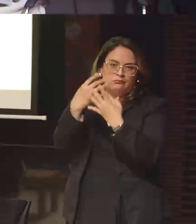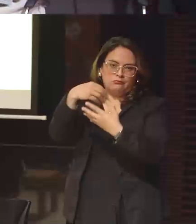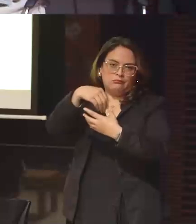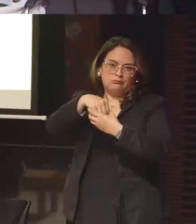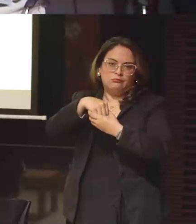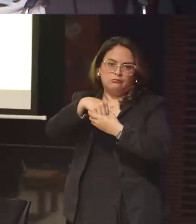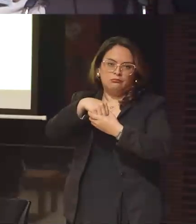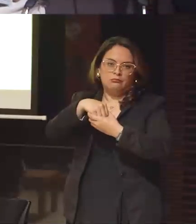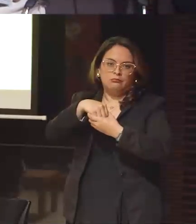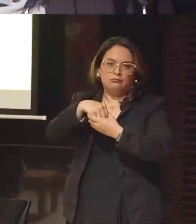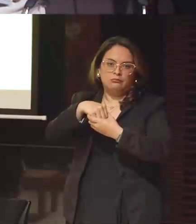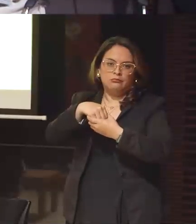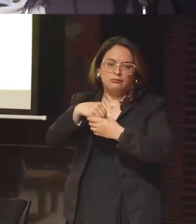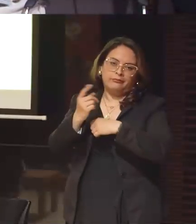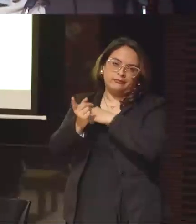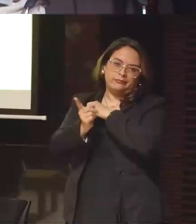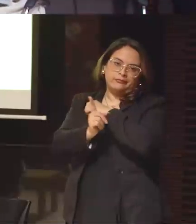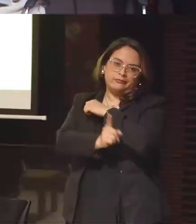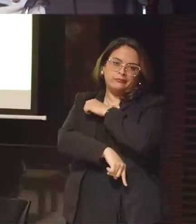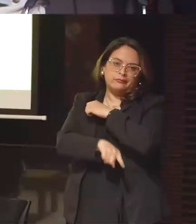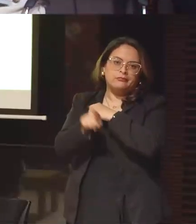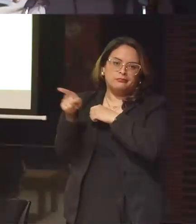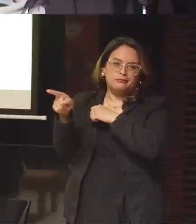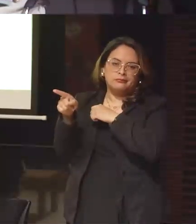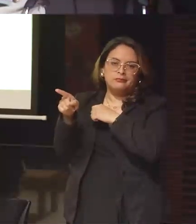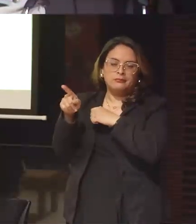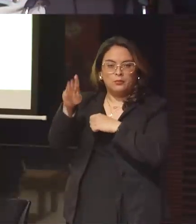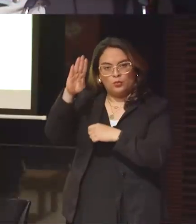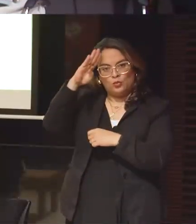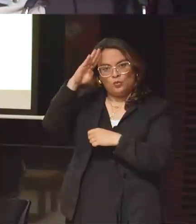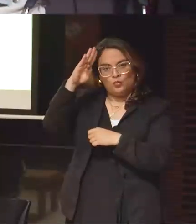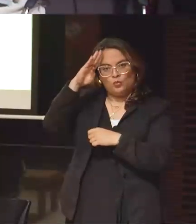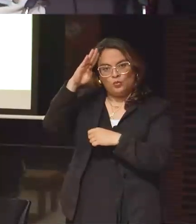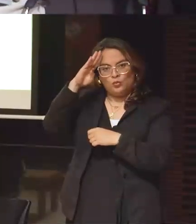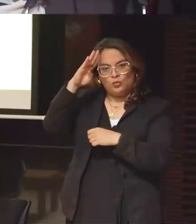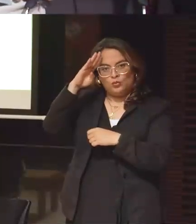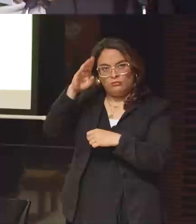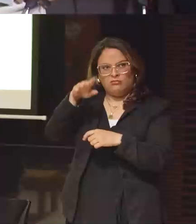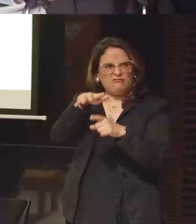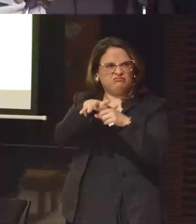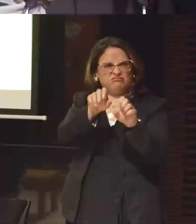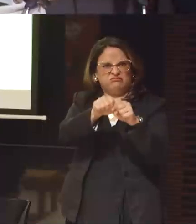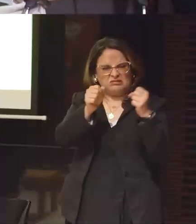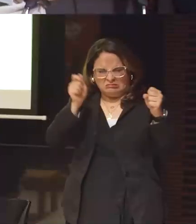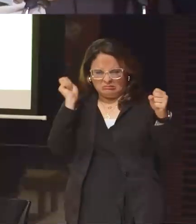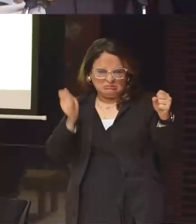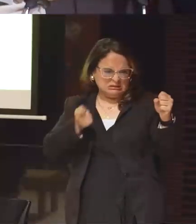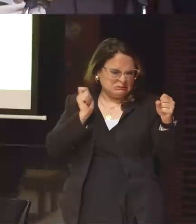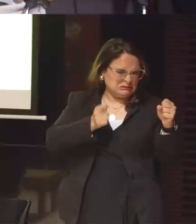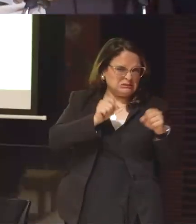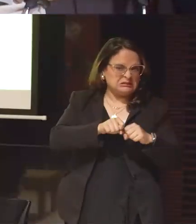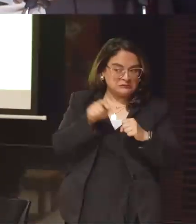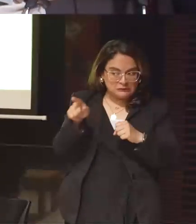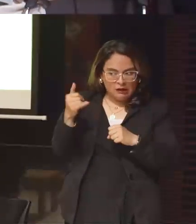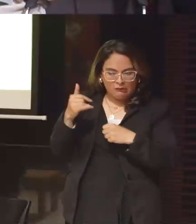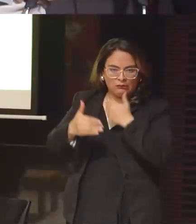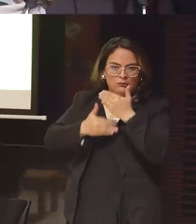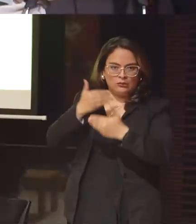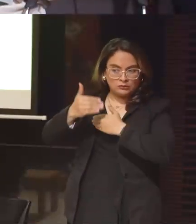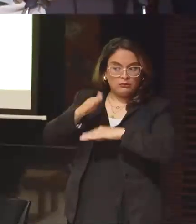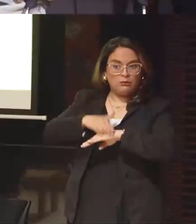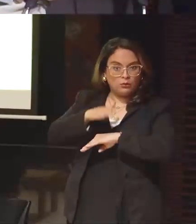porque tiene una sentencia penal por haber roto el sistema. Y esos casos son importantes,